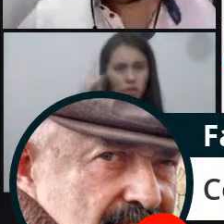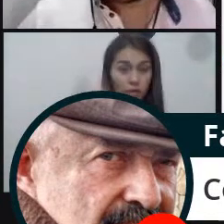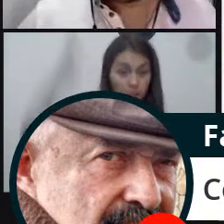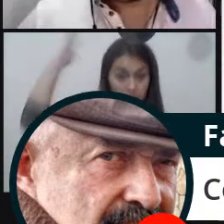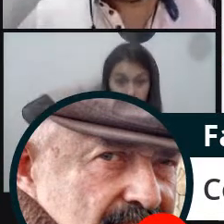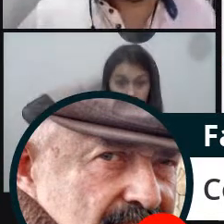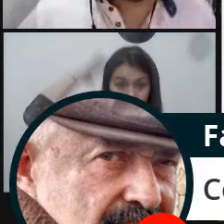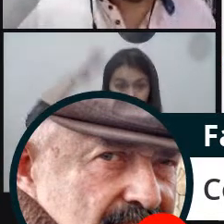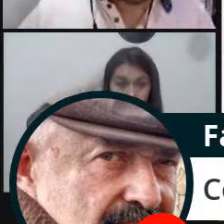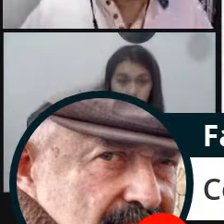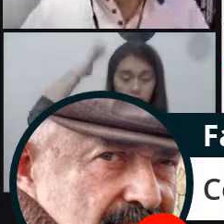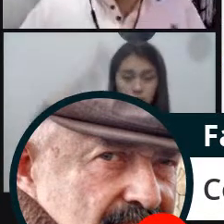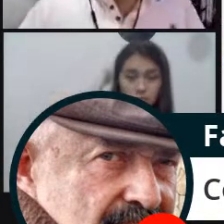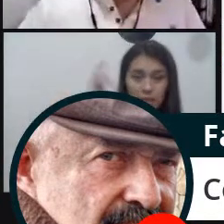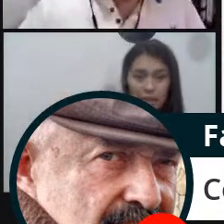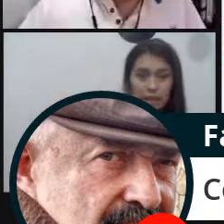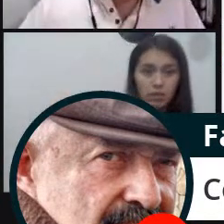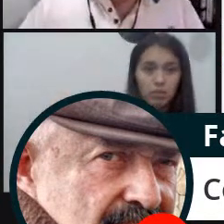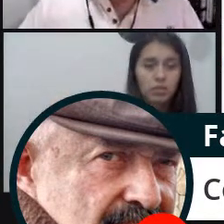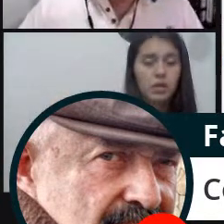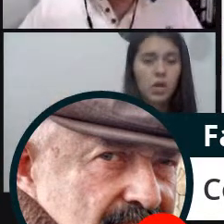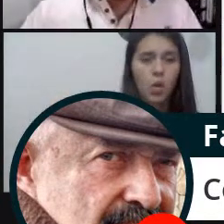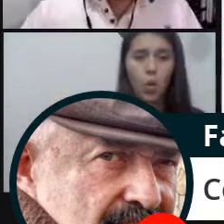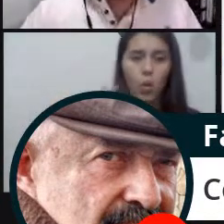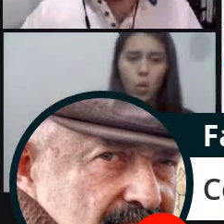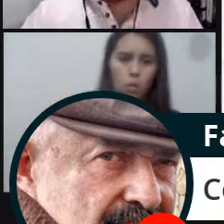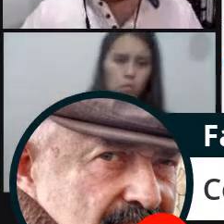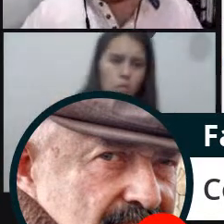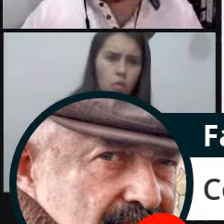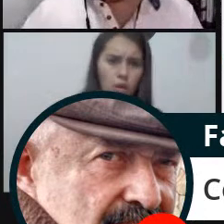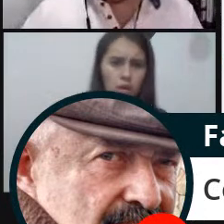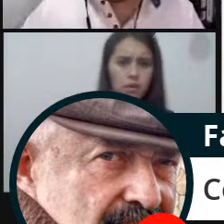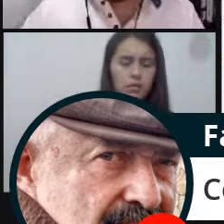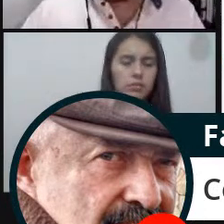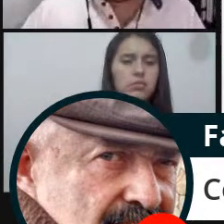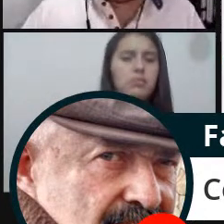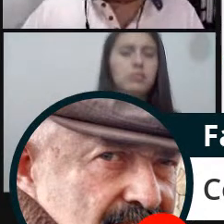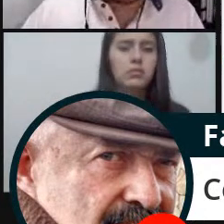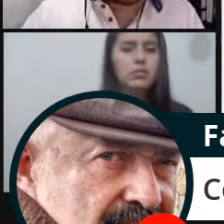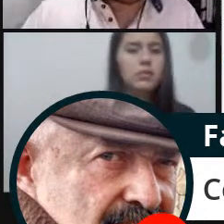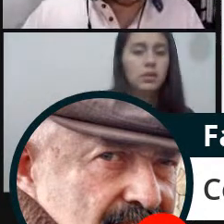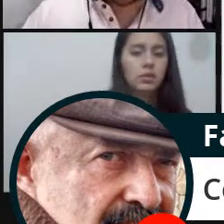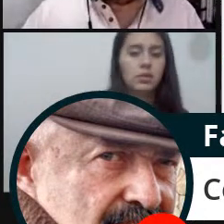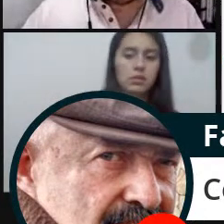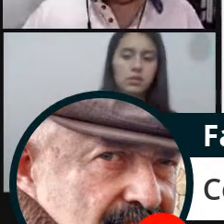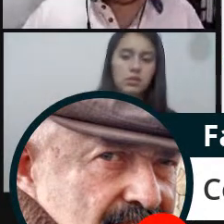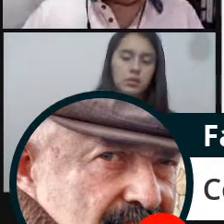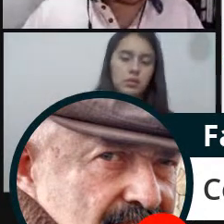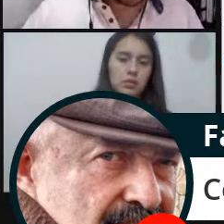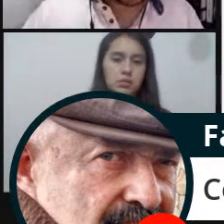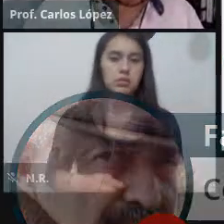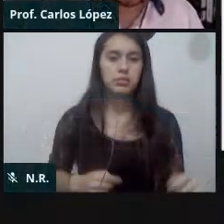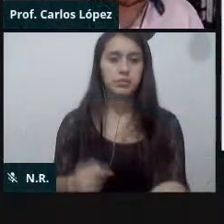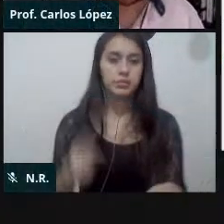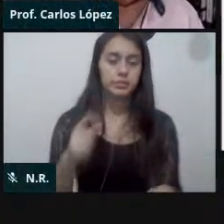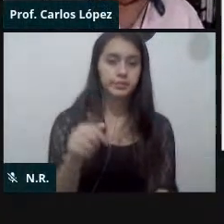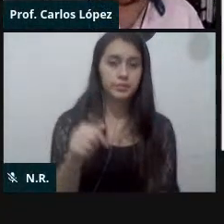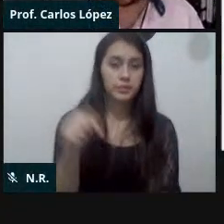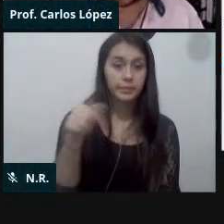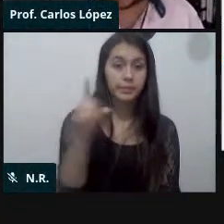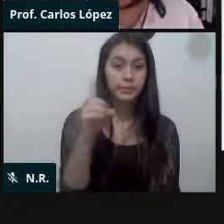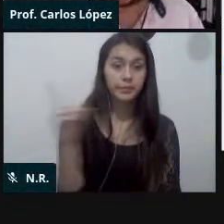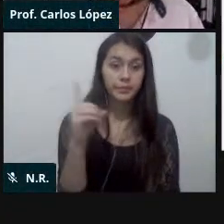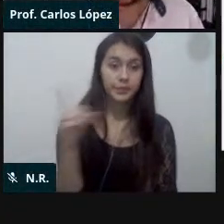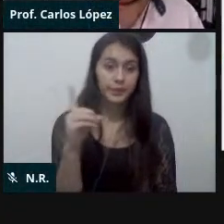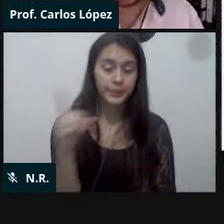transmisión. Bueno, si quieres yo le explico eso, George. Entonces, vamos aquí a la parte derecha, donde dice,